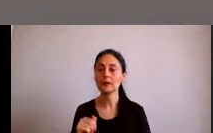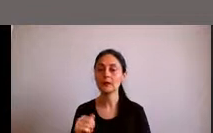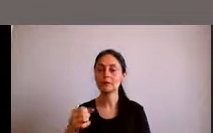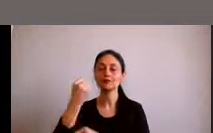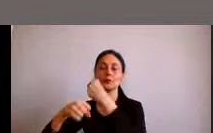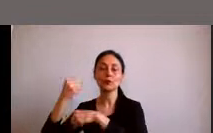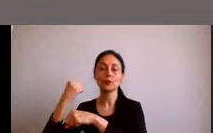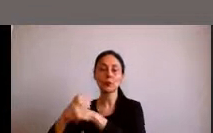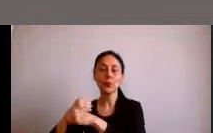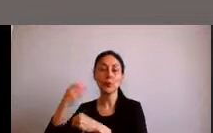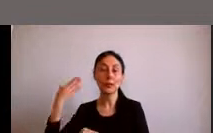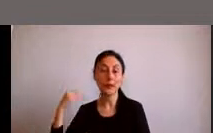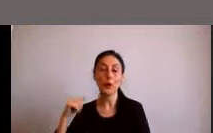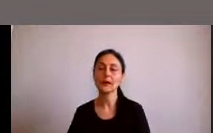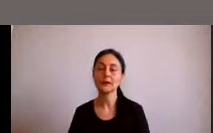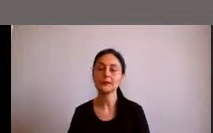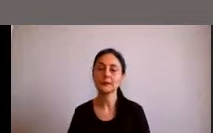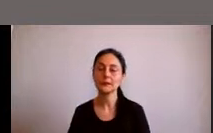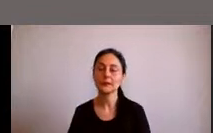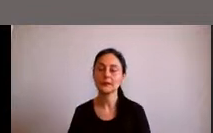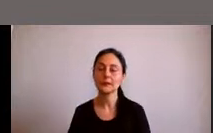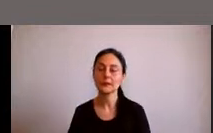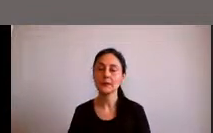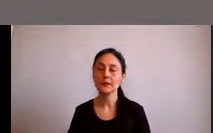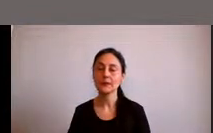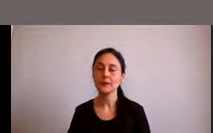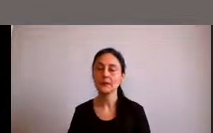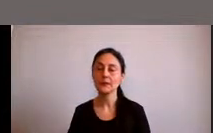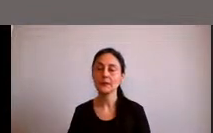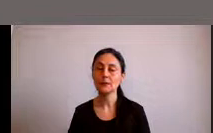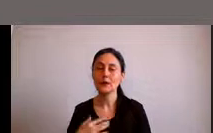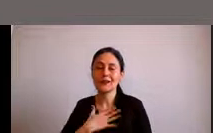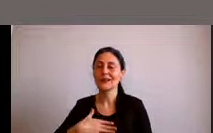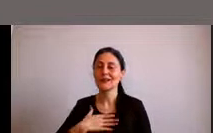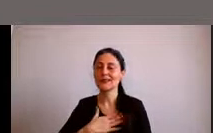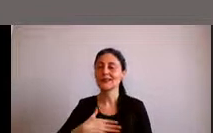es la humanización de los cuidados intensivos, entendiendo que es